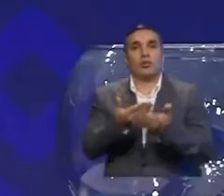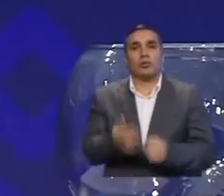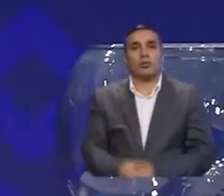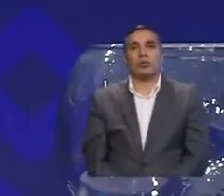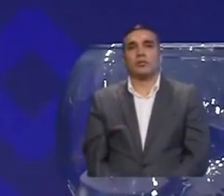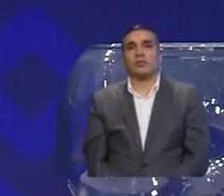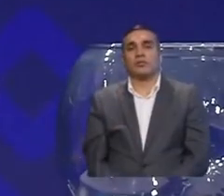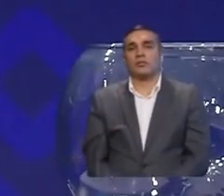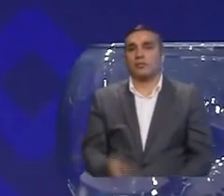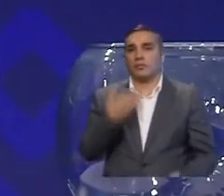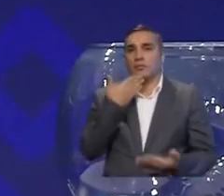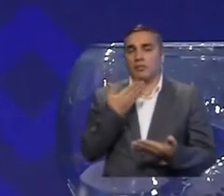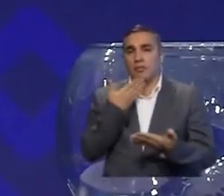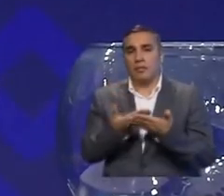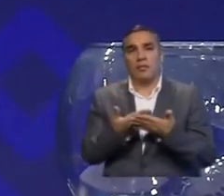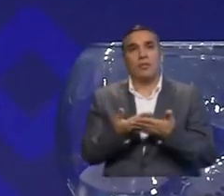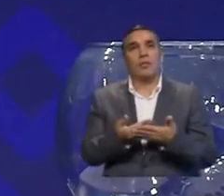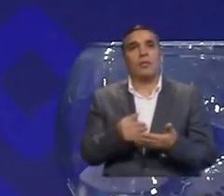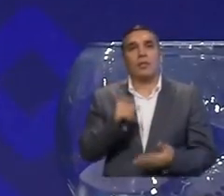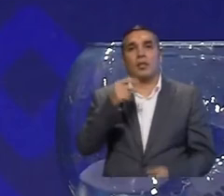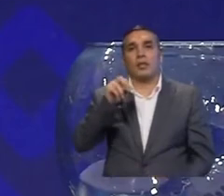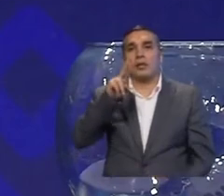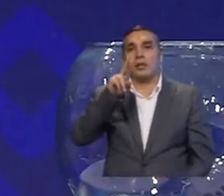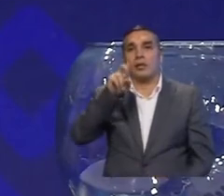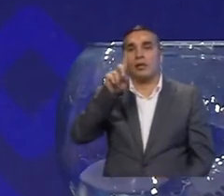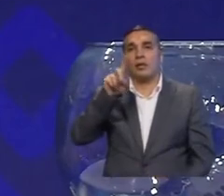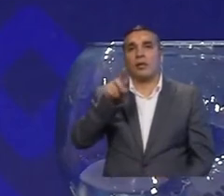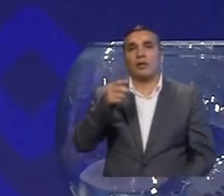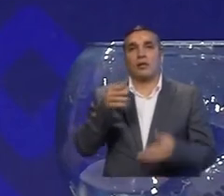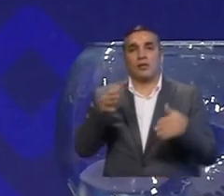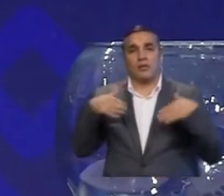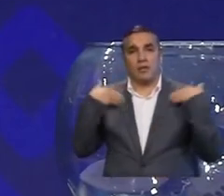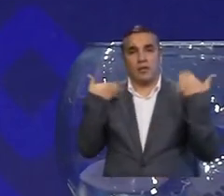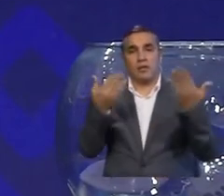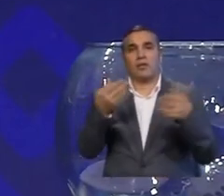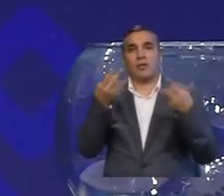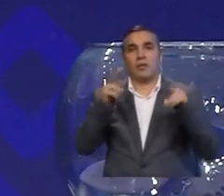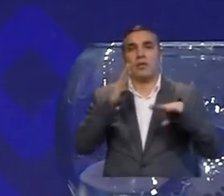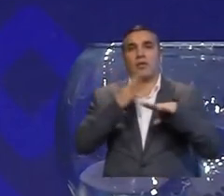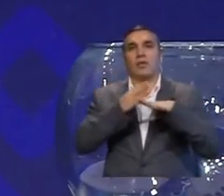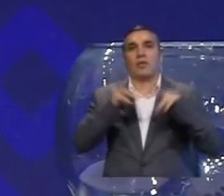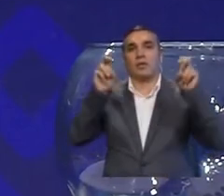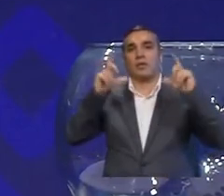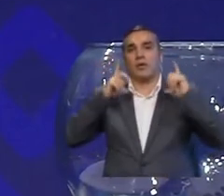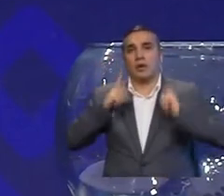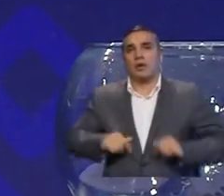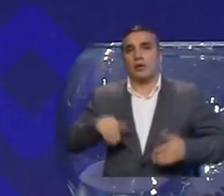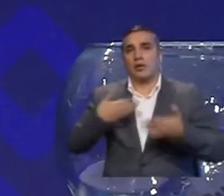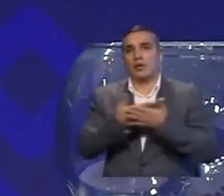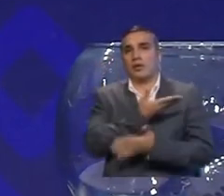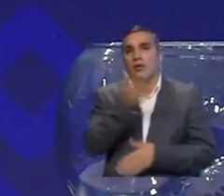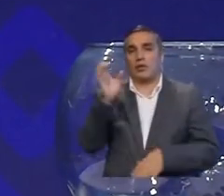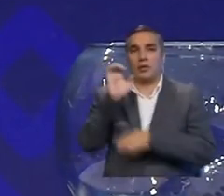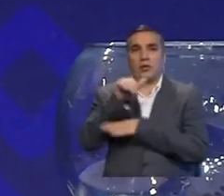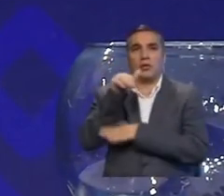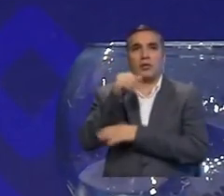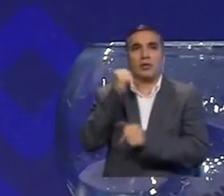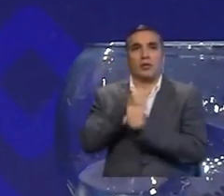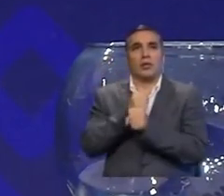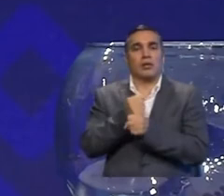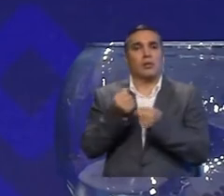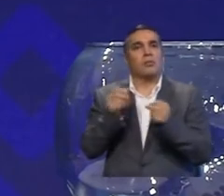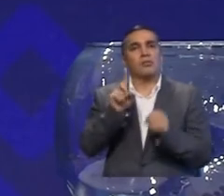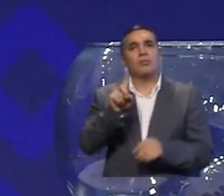Gracias, candidato Arauz. Candidato Pérez, además de felicitar y hablar en nombre del sector de la salud a nivel nacional por el esfuerzo desplegado en esta